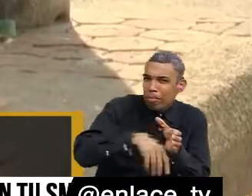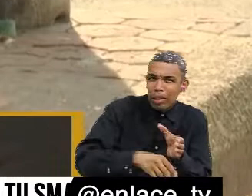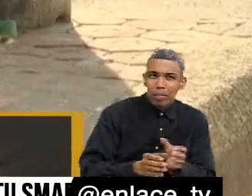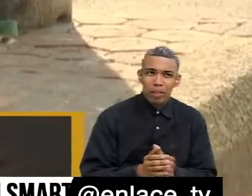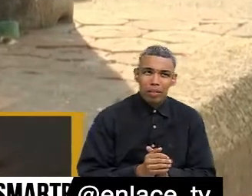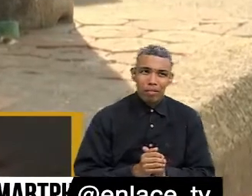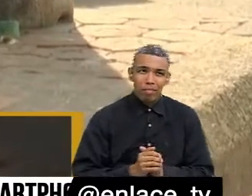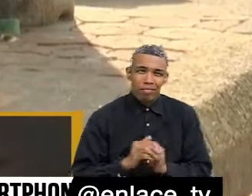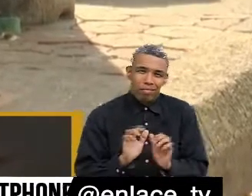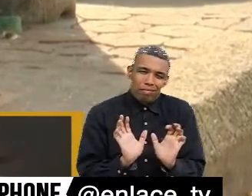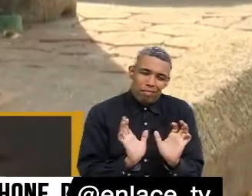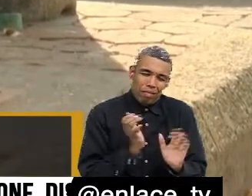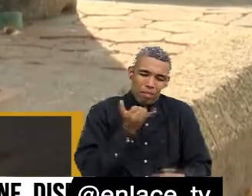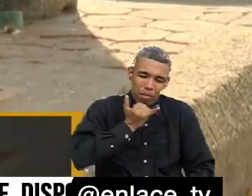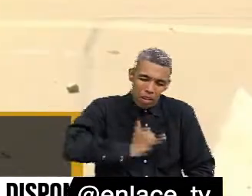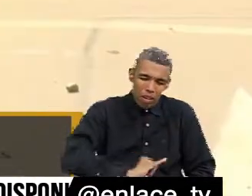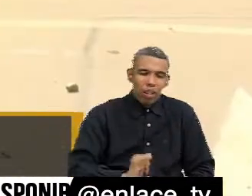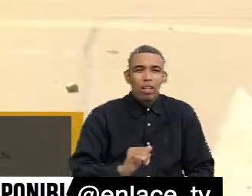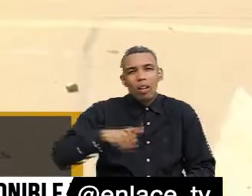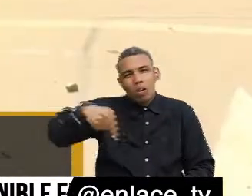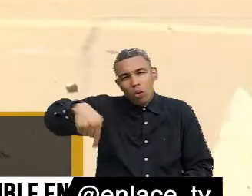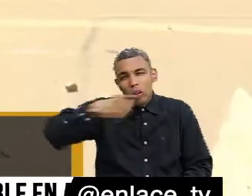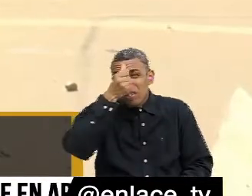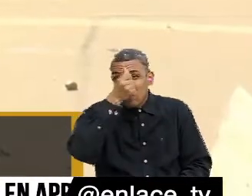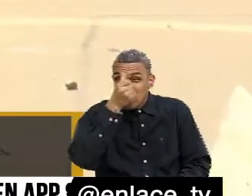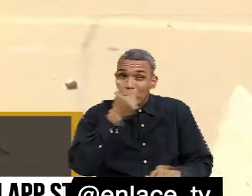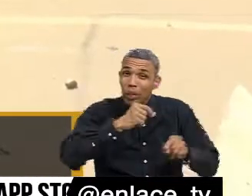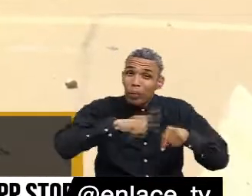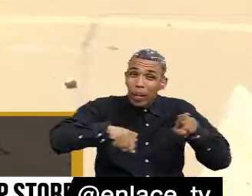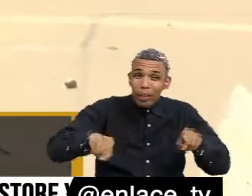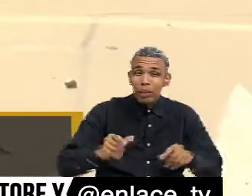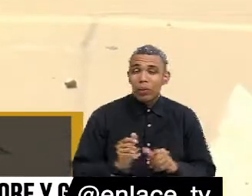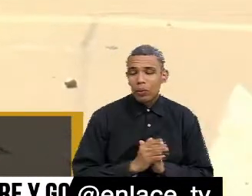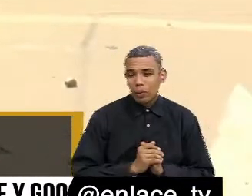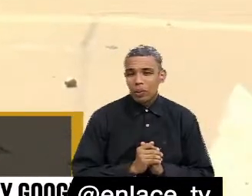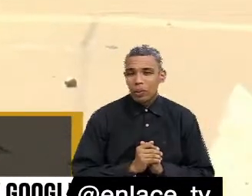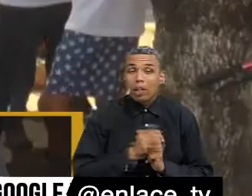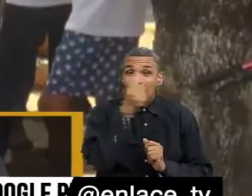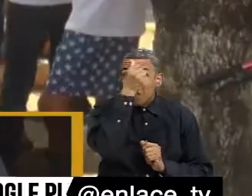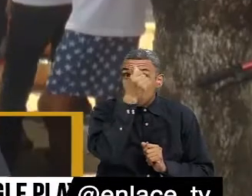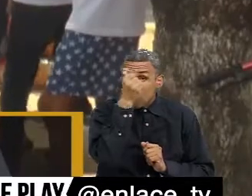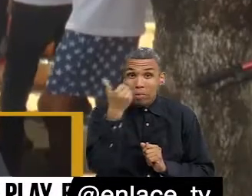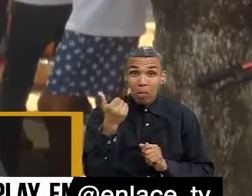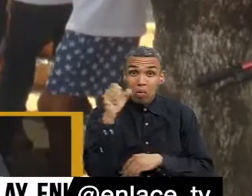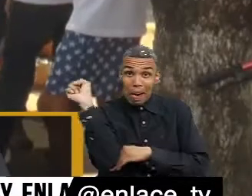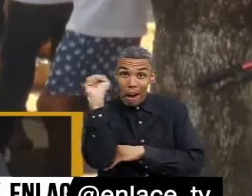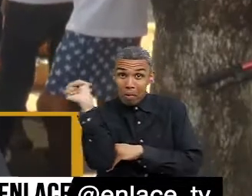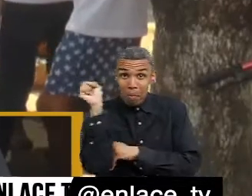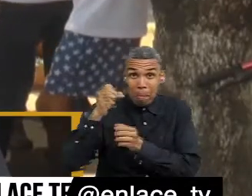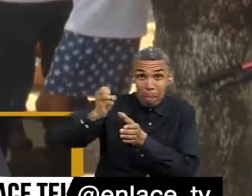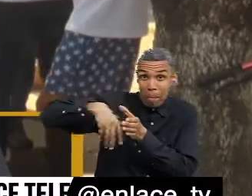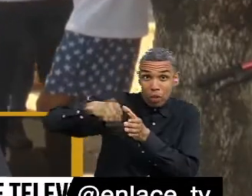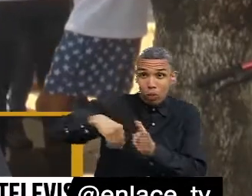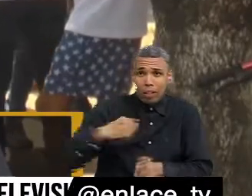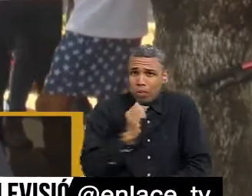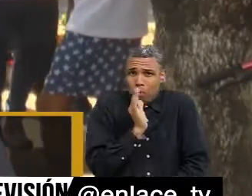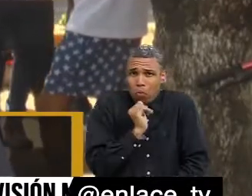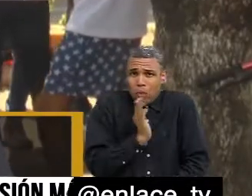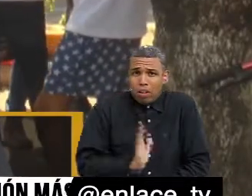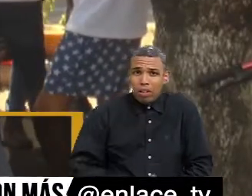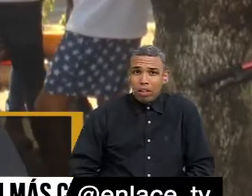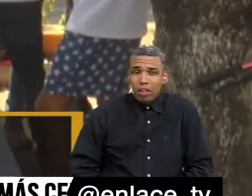horario que no deben hacerlo queremos con esto sensibilizar a la gente y que se den cuenta de que de que la ciudad